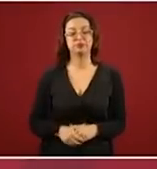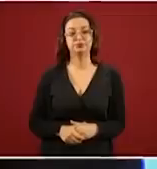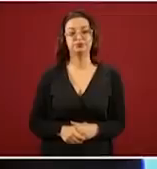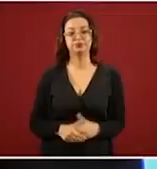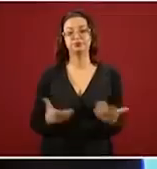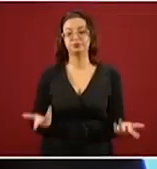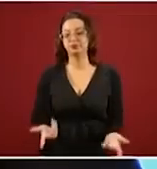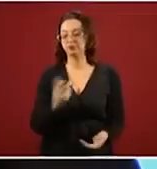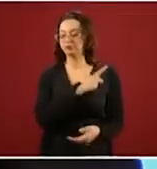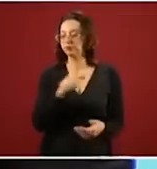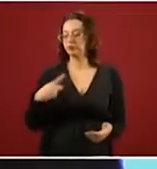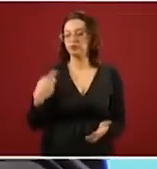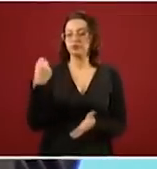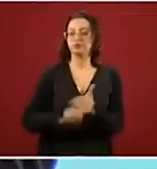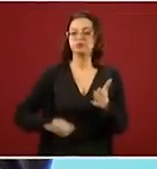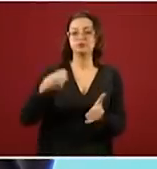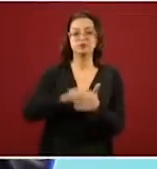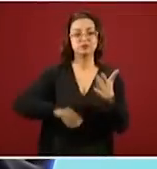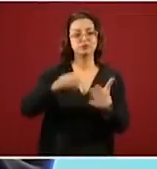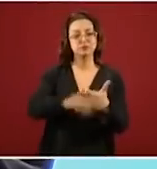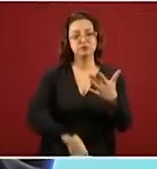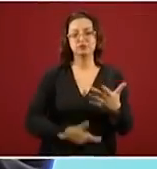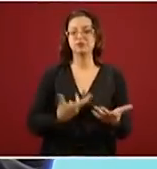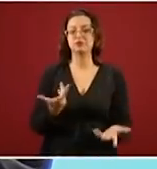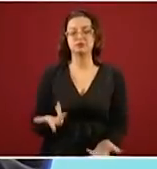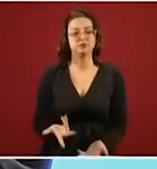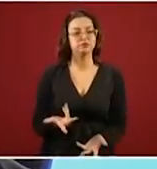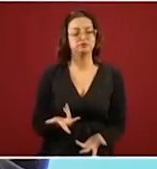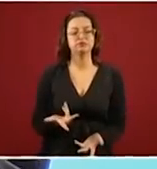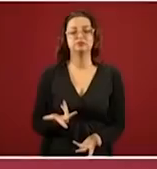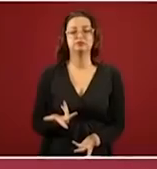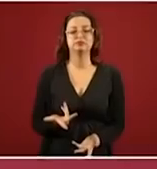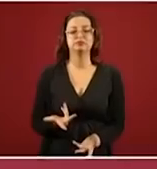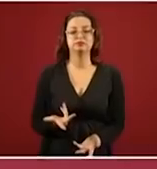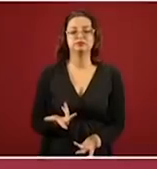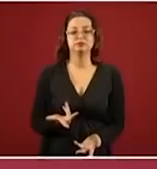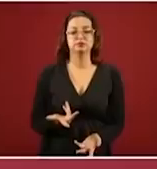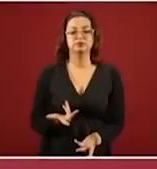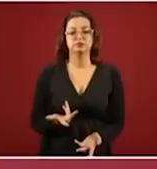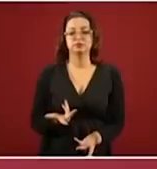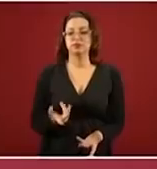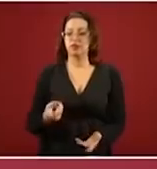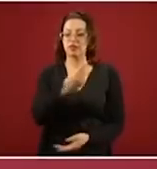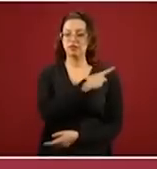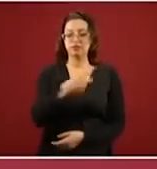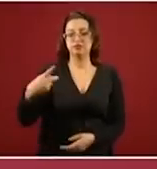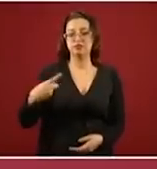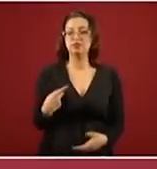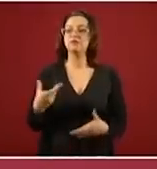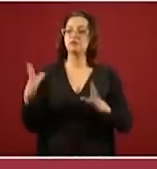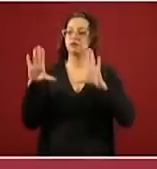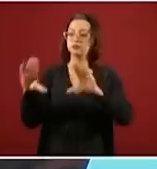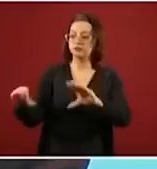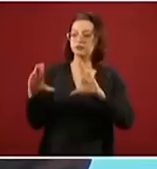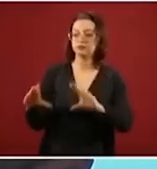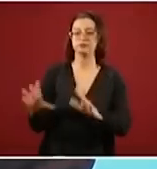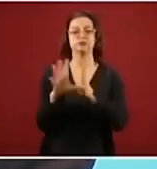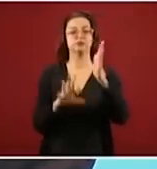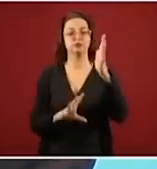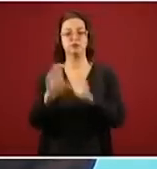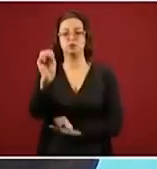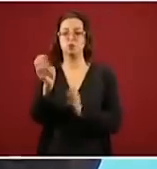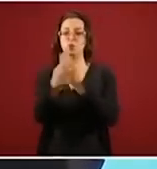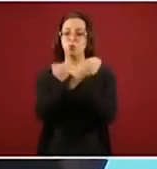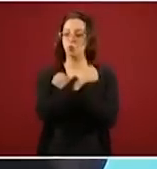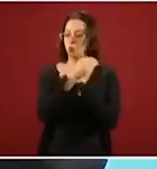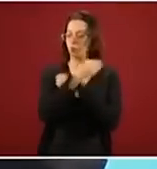insistir vamos a la constitución qué moral a la convocatoria de